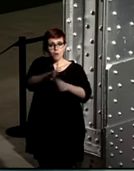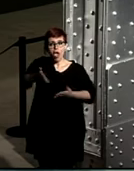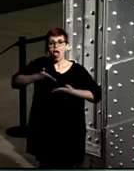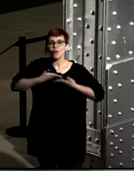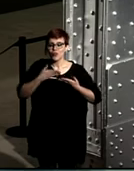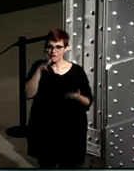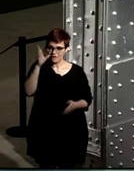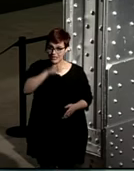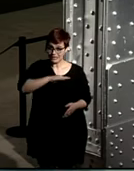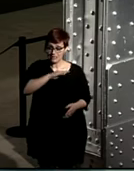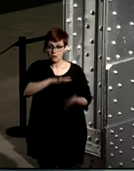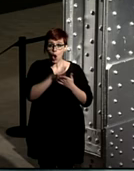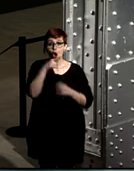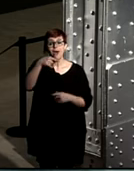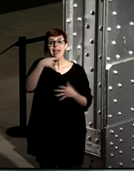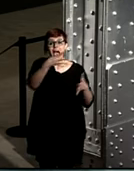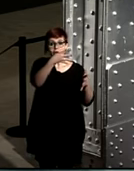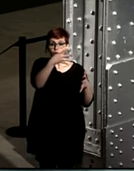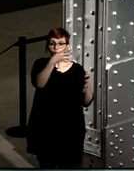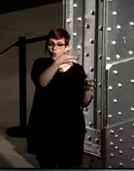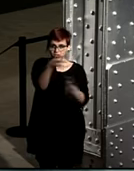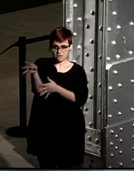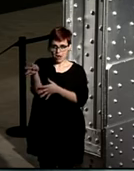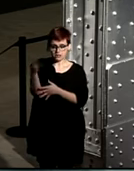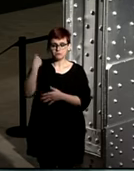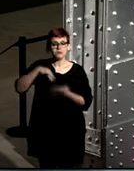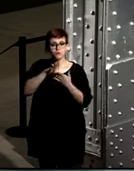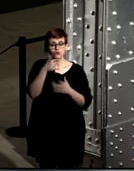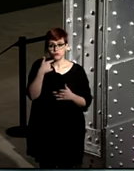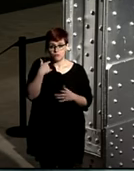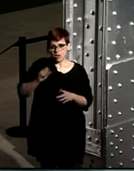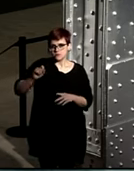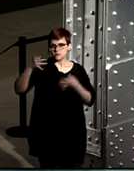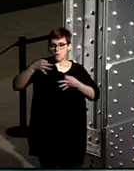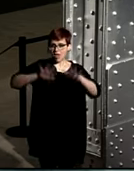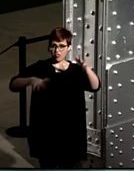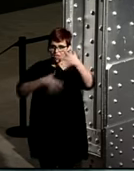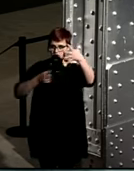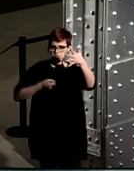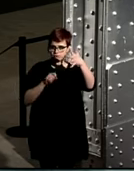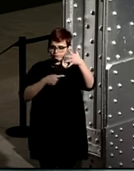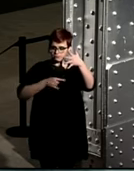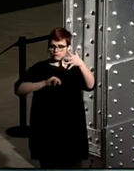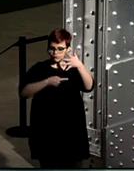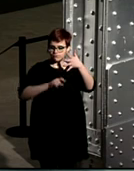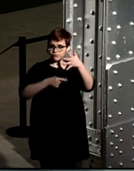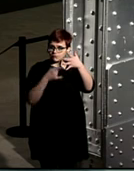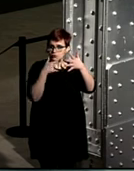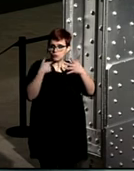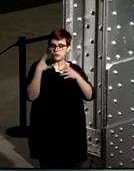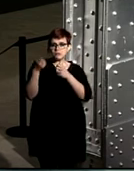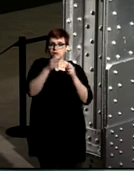es la 9ª semana que lleva en cartel, sigue estando en el top 10. Entonces lo que ha ocurrido es que ha habido un boca a boca muy